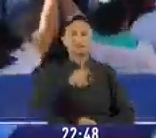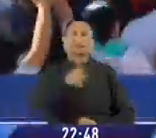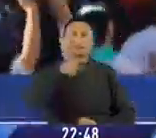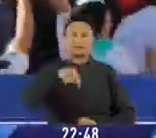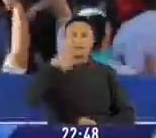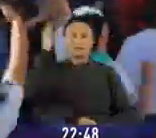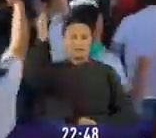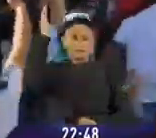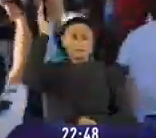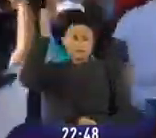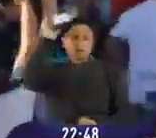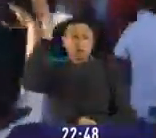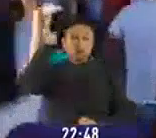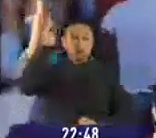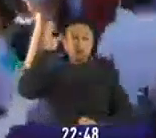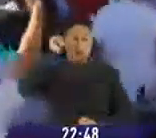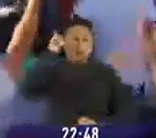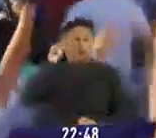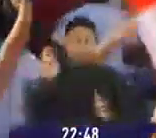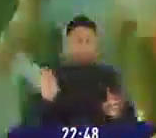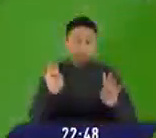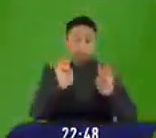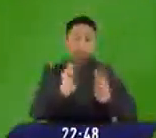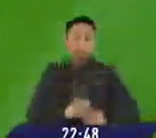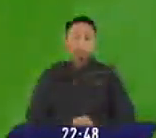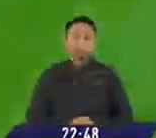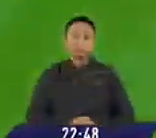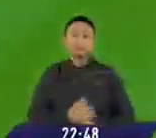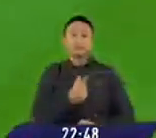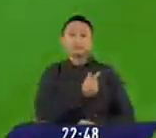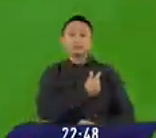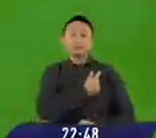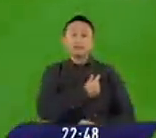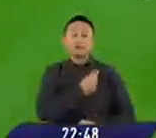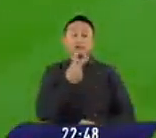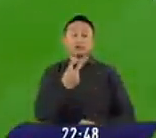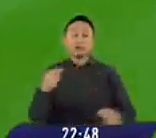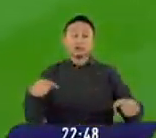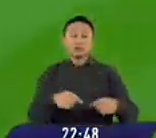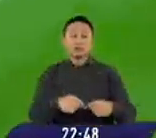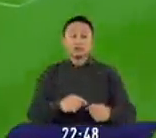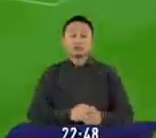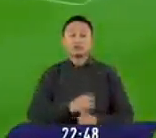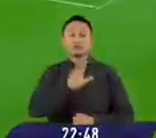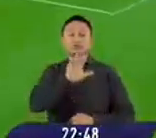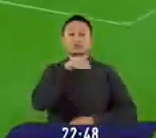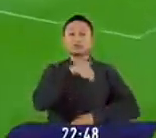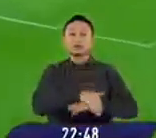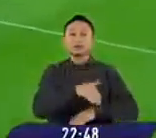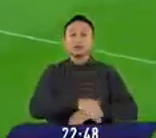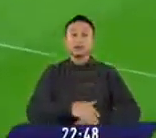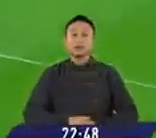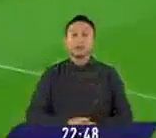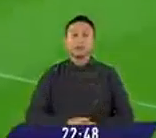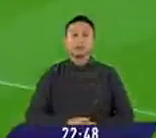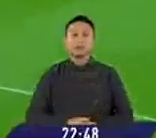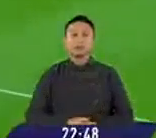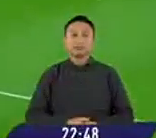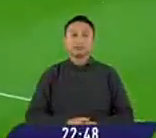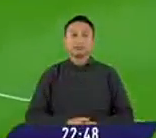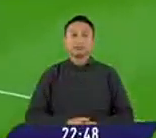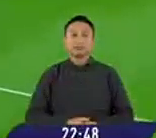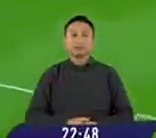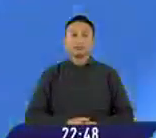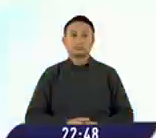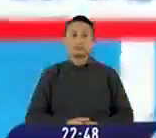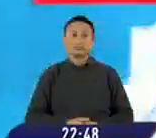esta gran final el día de mañana. La Liga de Quito y Fortaleza será a las 17 horas, informó Antonio